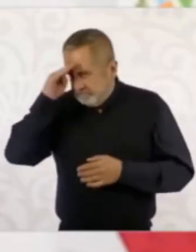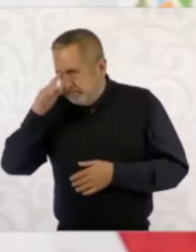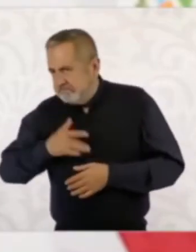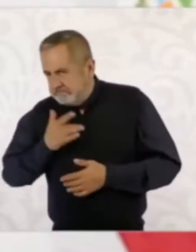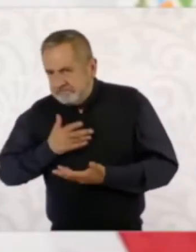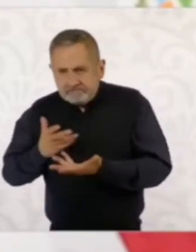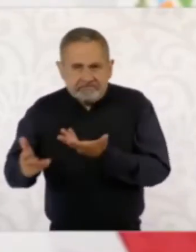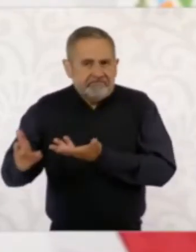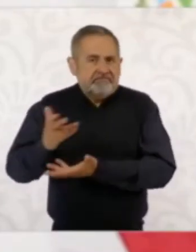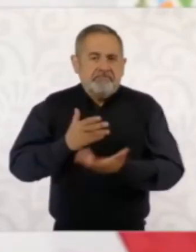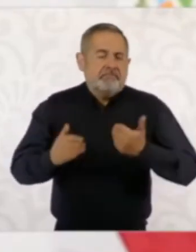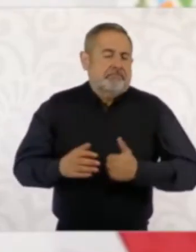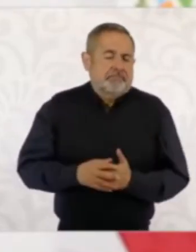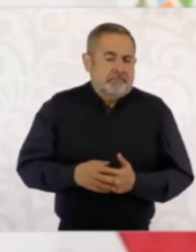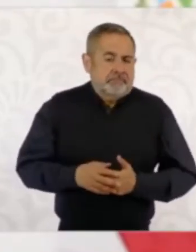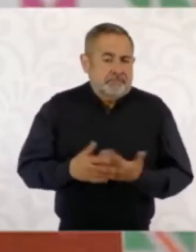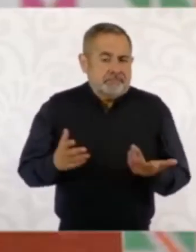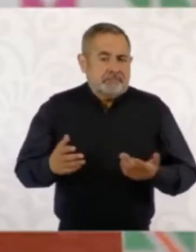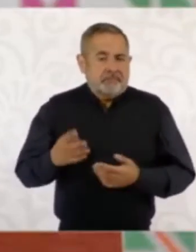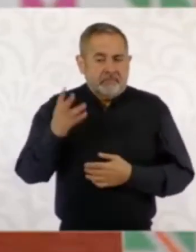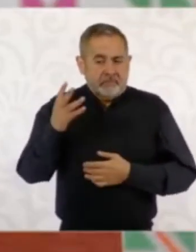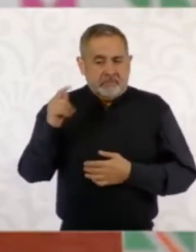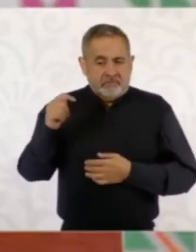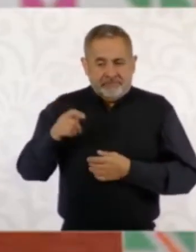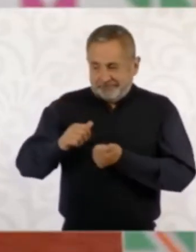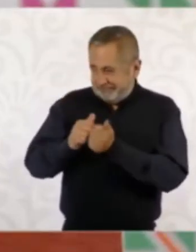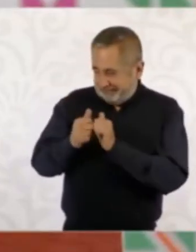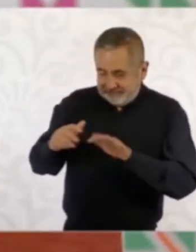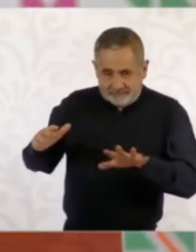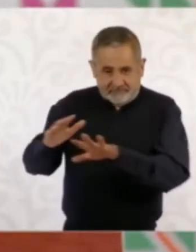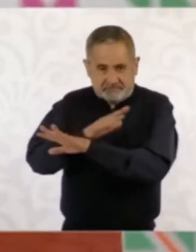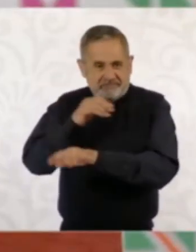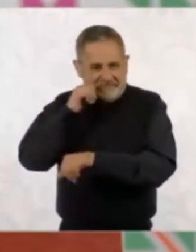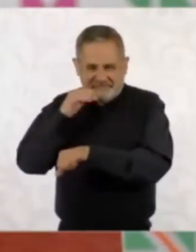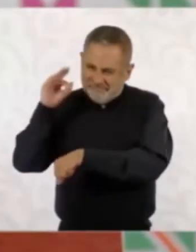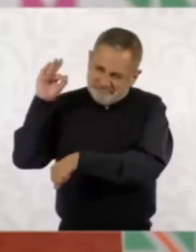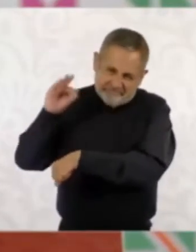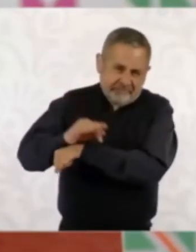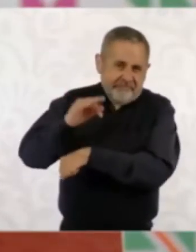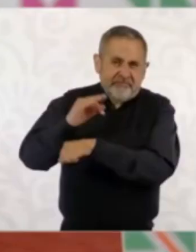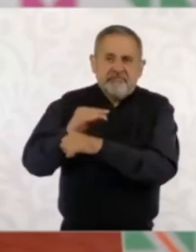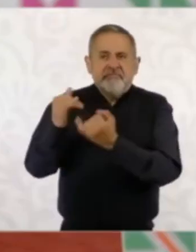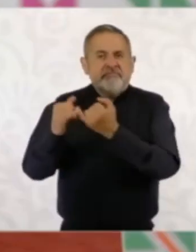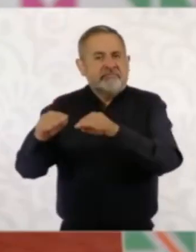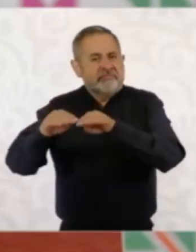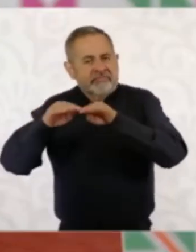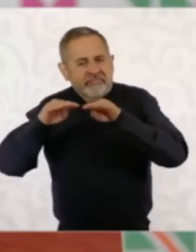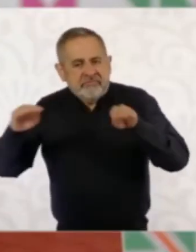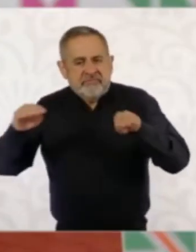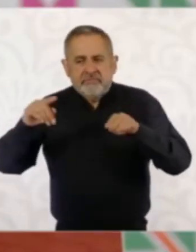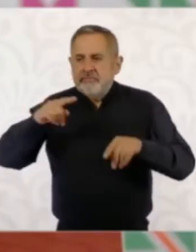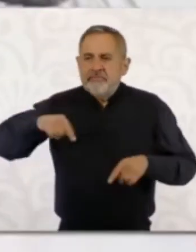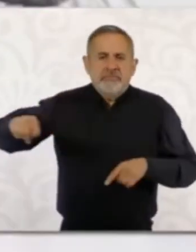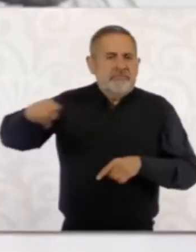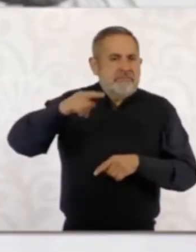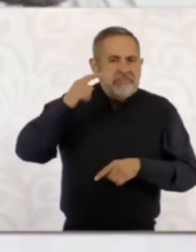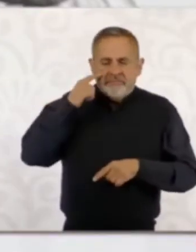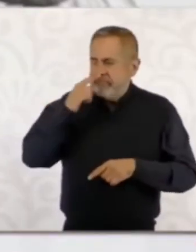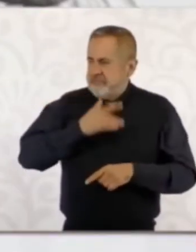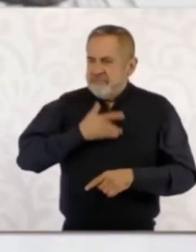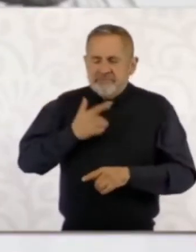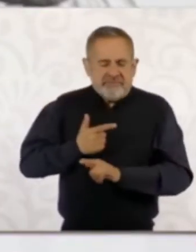El movimiento de transformación siempre ha luchado por la democracia, por las libertades,